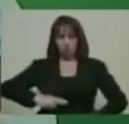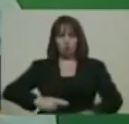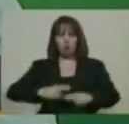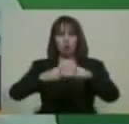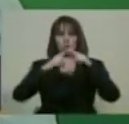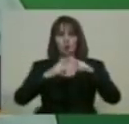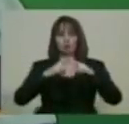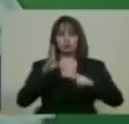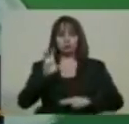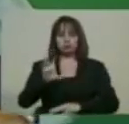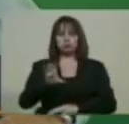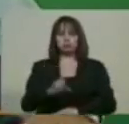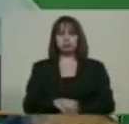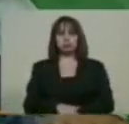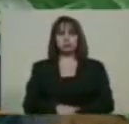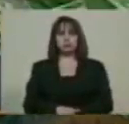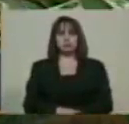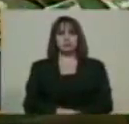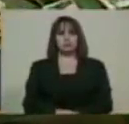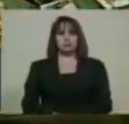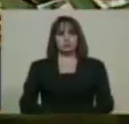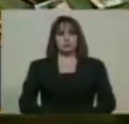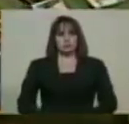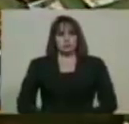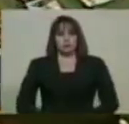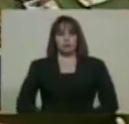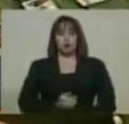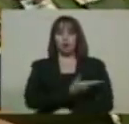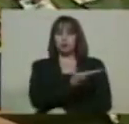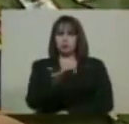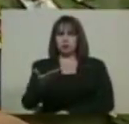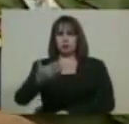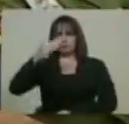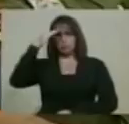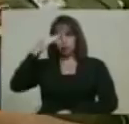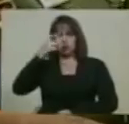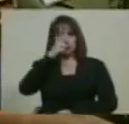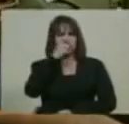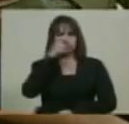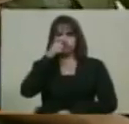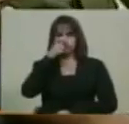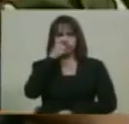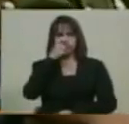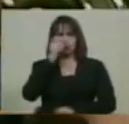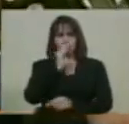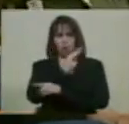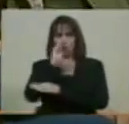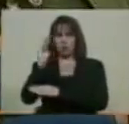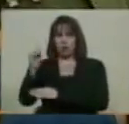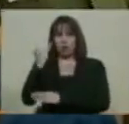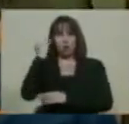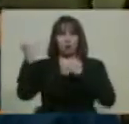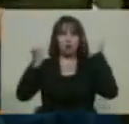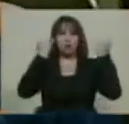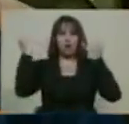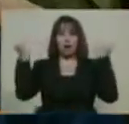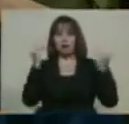de la patria. Son ustedes el guardia y custodio de los ideales patrios.